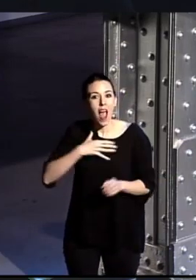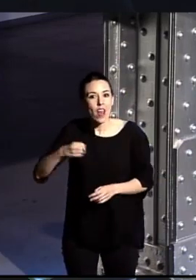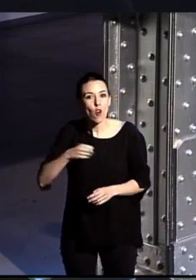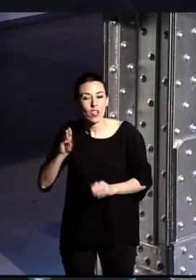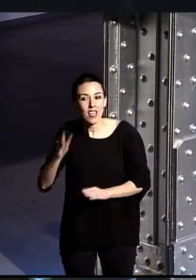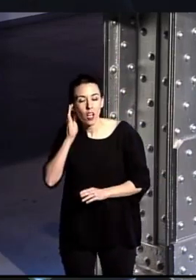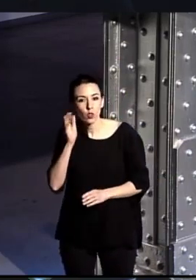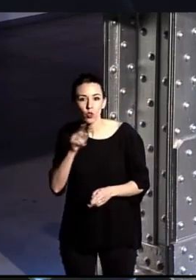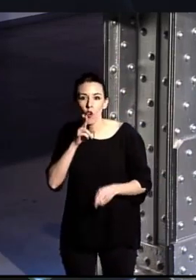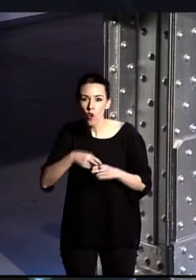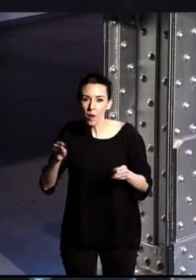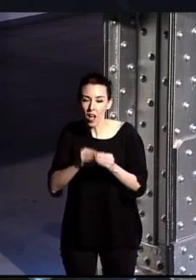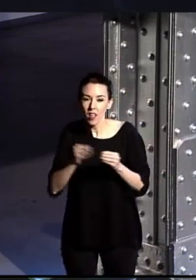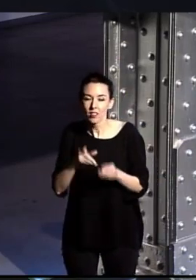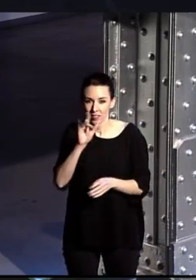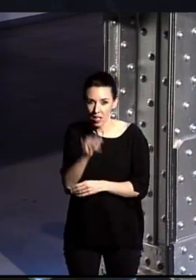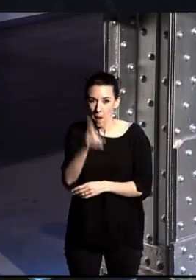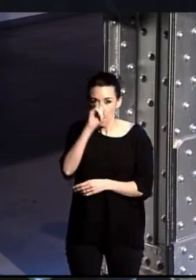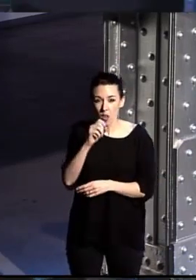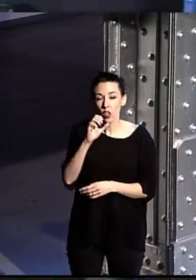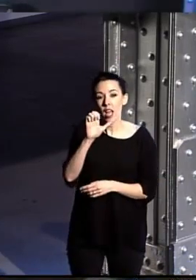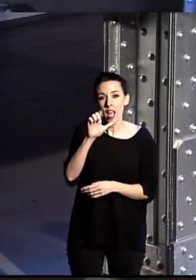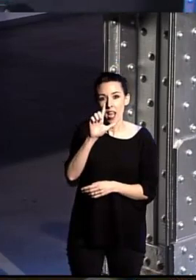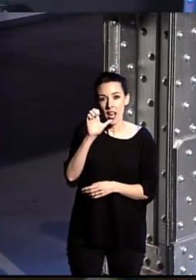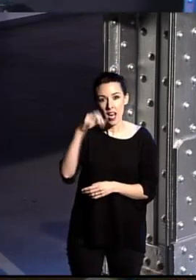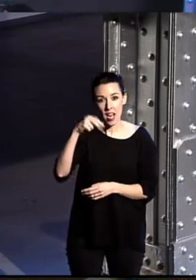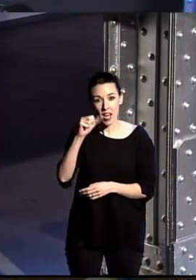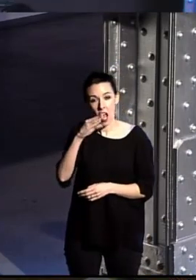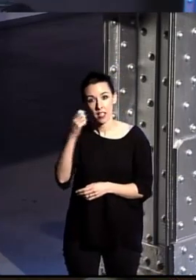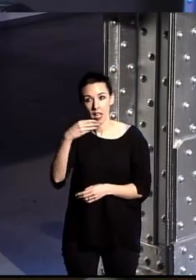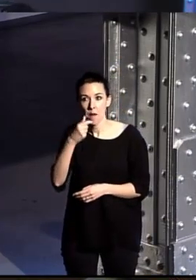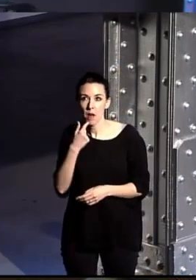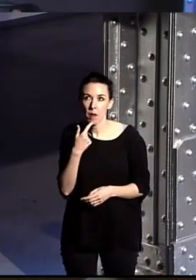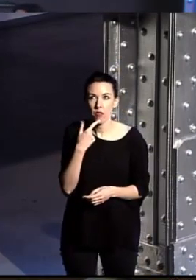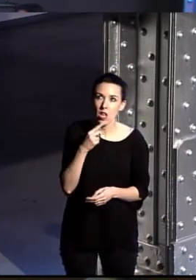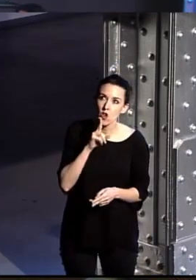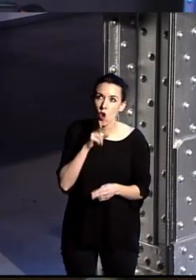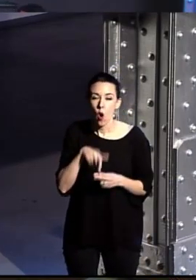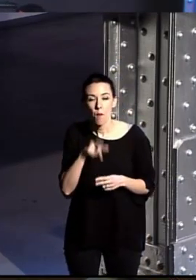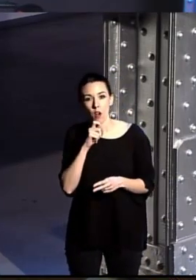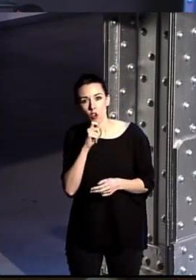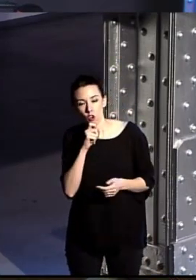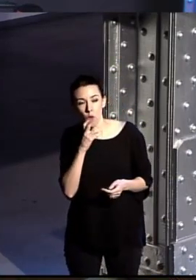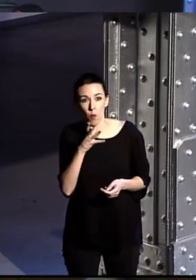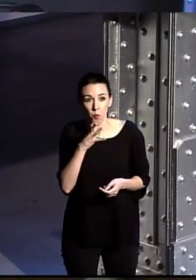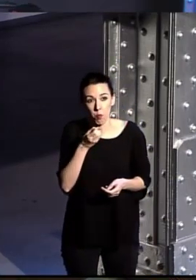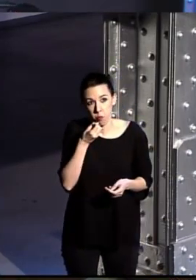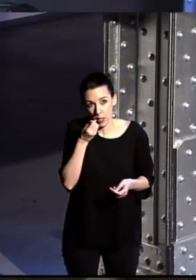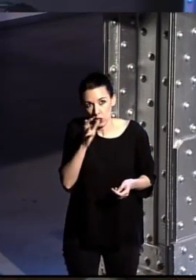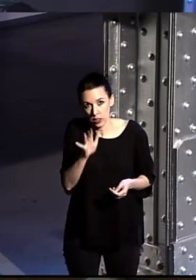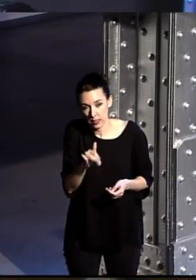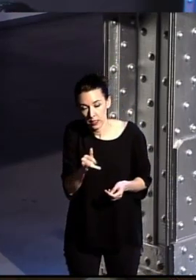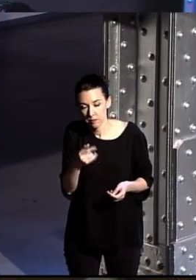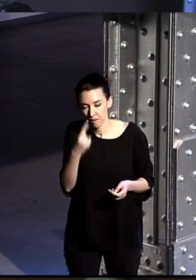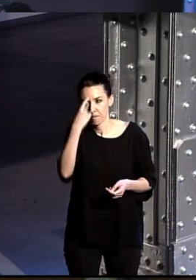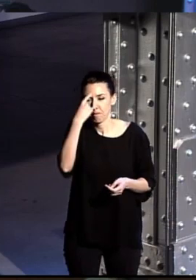de ellas coinciden en ese nombre. Sí, me acordé de Elena Campbell, pero vamos, no fue como... ¿Y cómo le voy a poner? Bueno, pues sí.